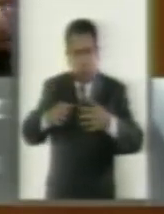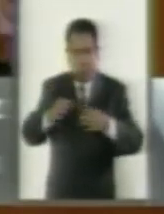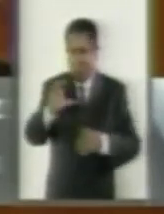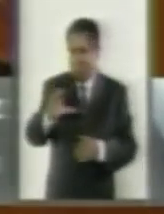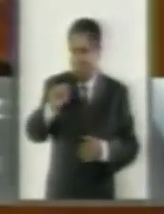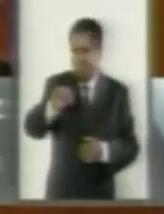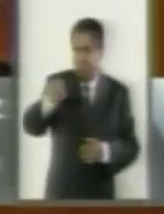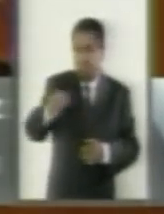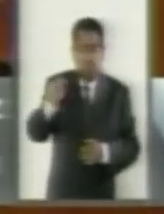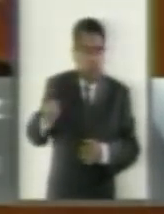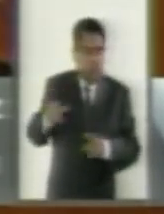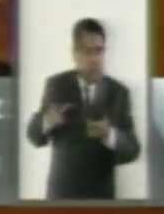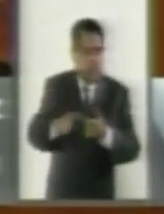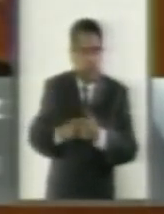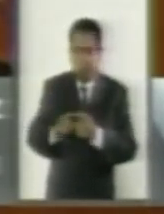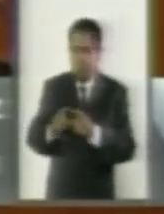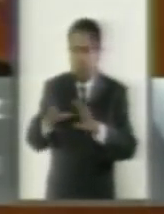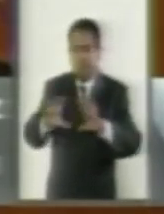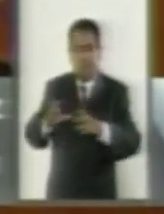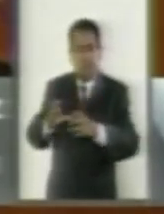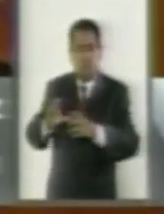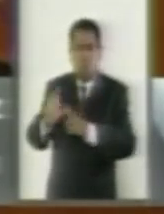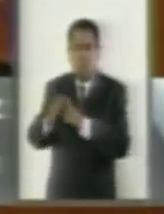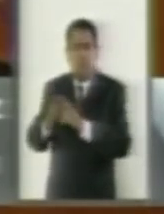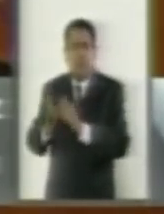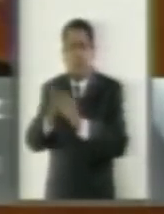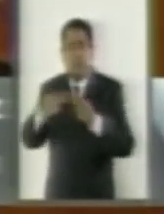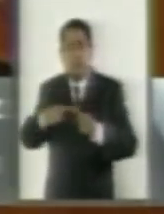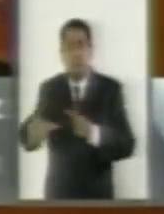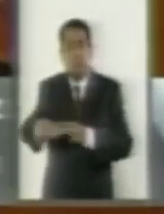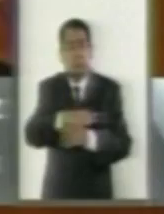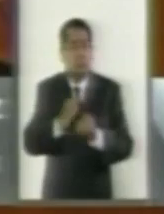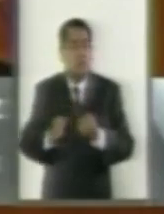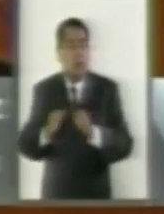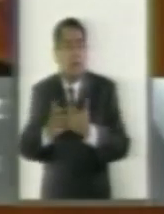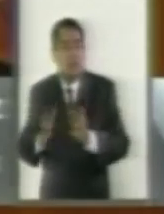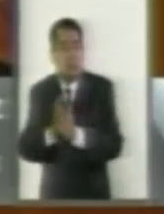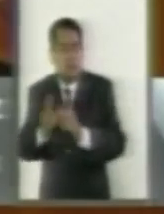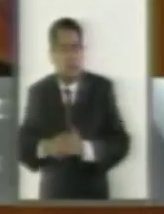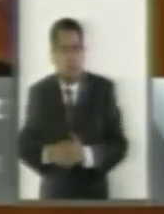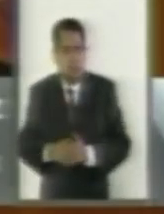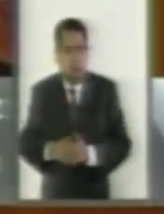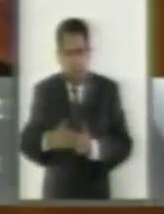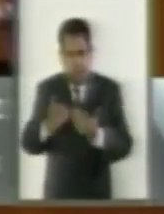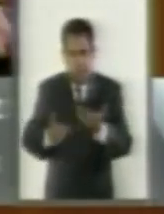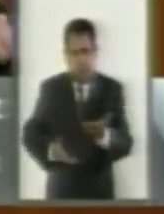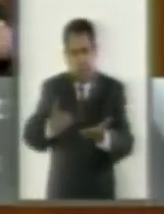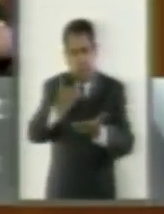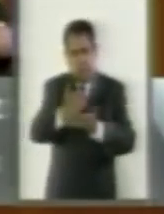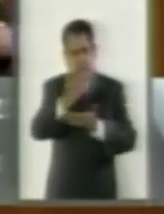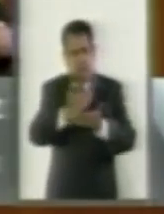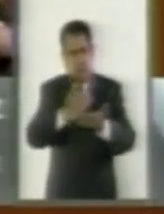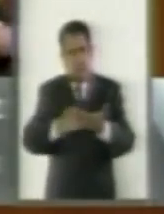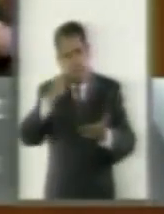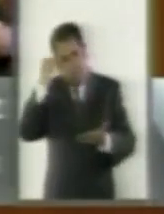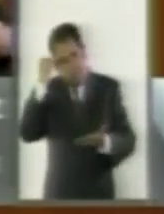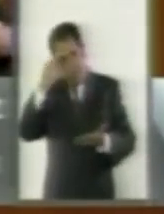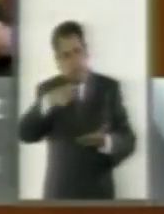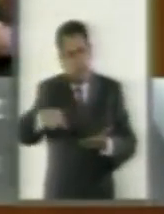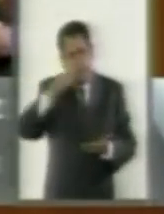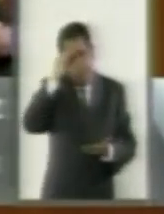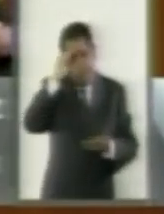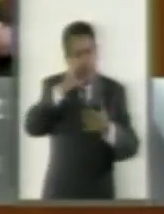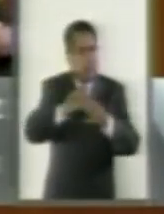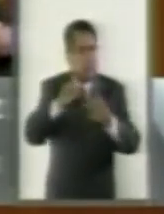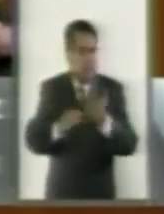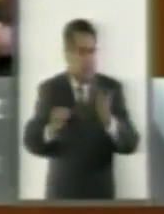Federal y el Comité de Participación Ciudadana. Esta propuesta que propongo a su consideración es una de las piezas que aún